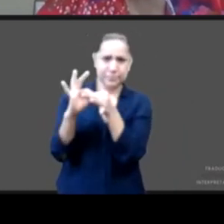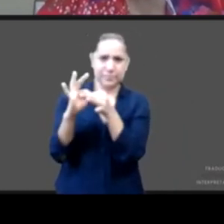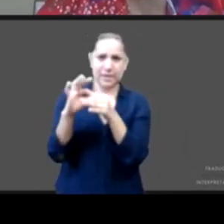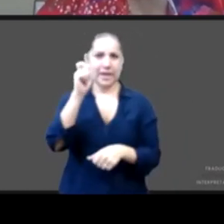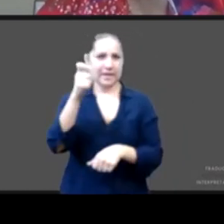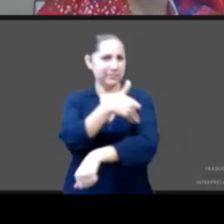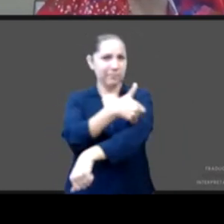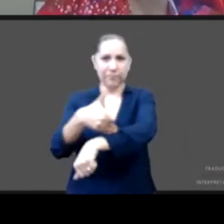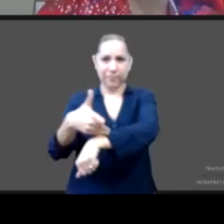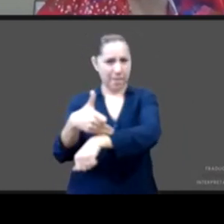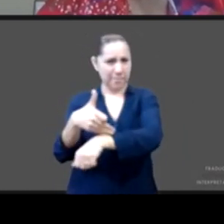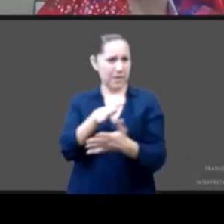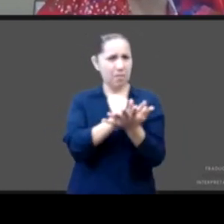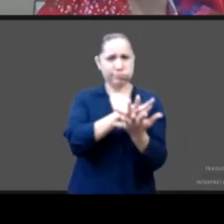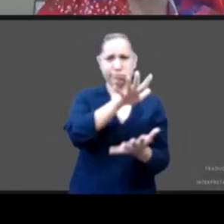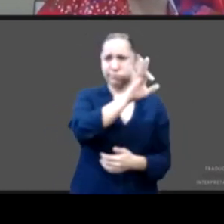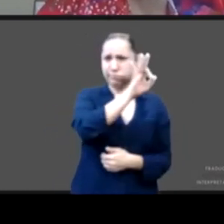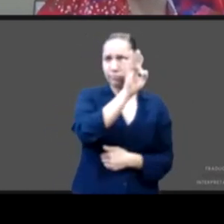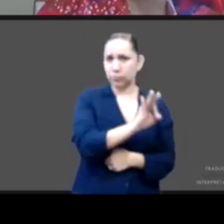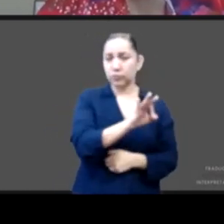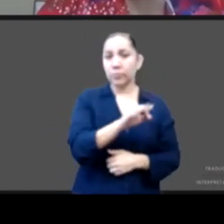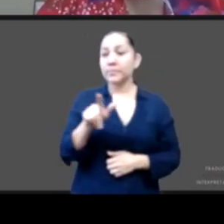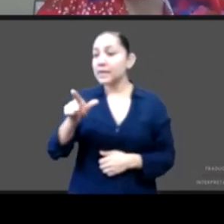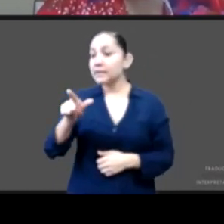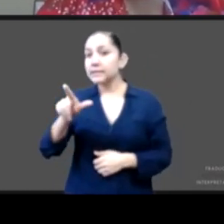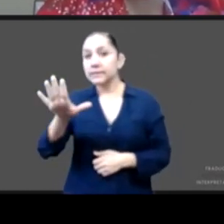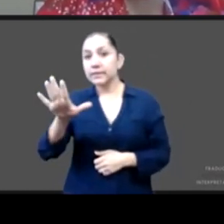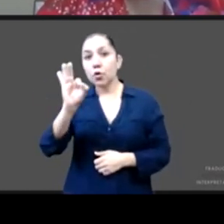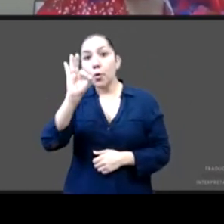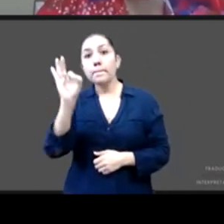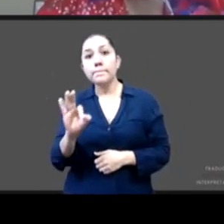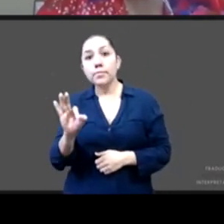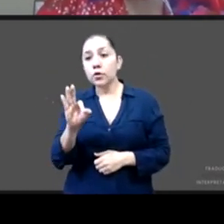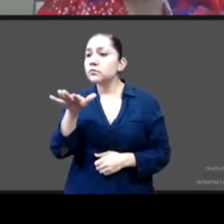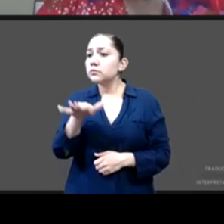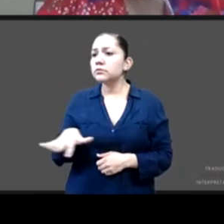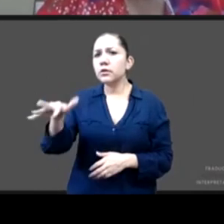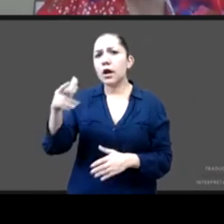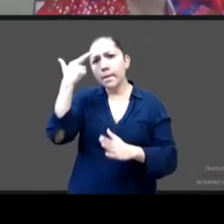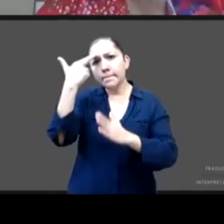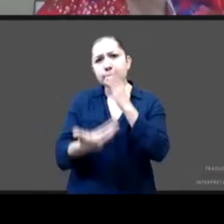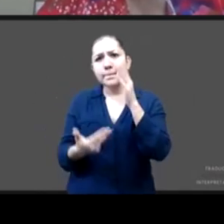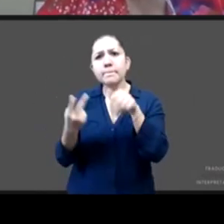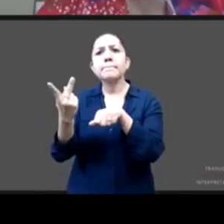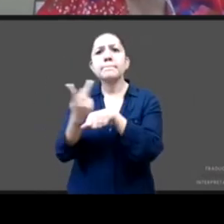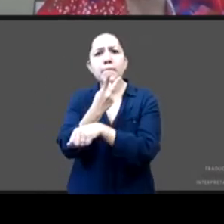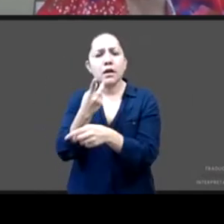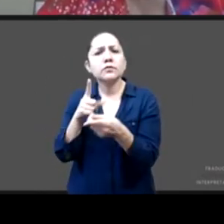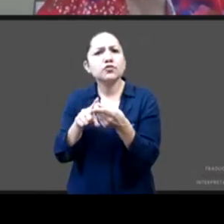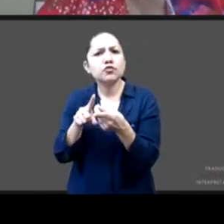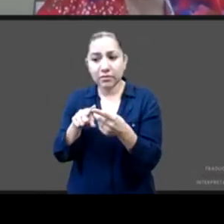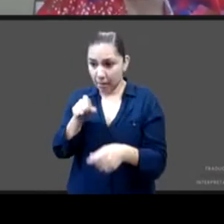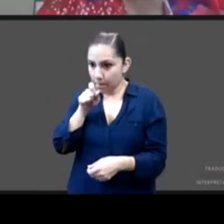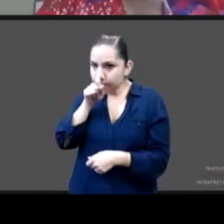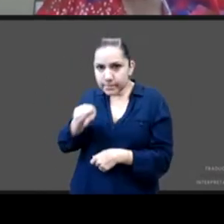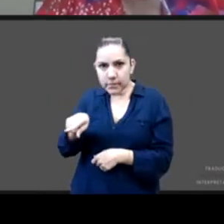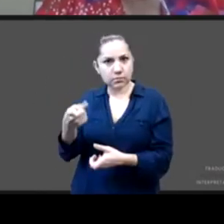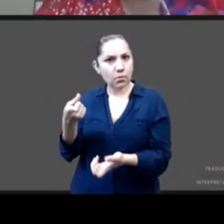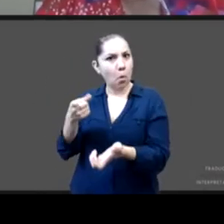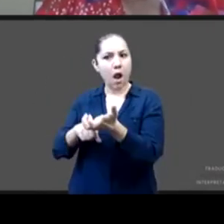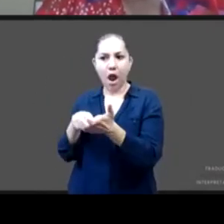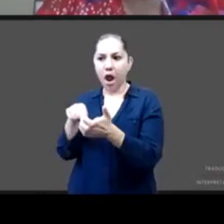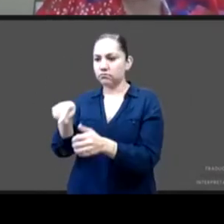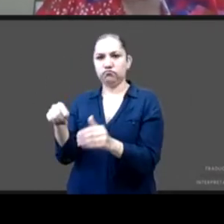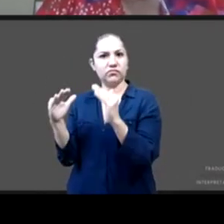75% de ellos ocurren en la vivienda de la víctima. Cuando hablamos de la división por sexo, violencia